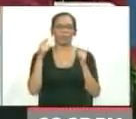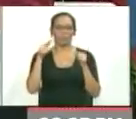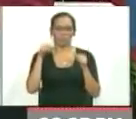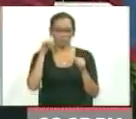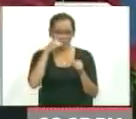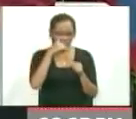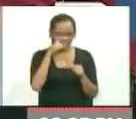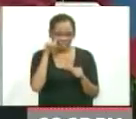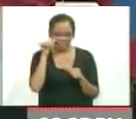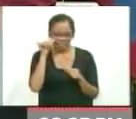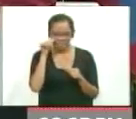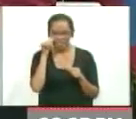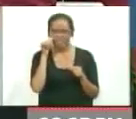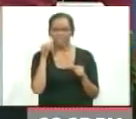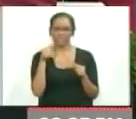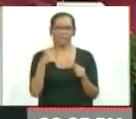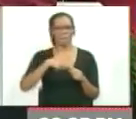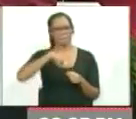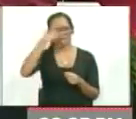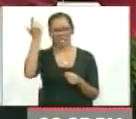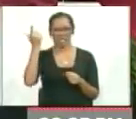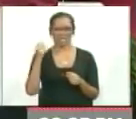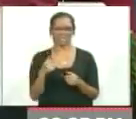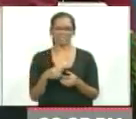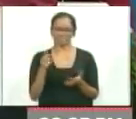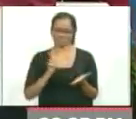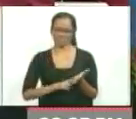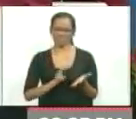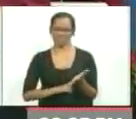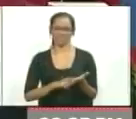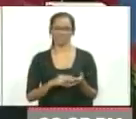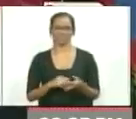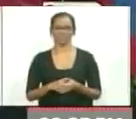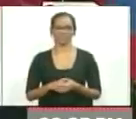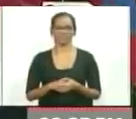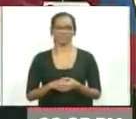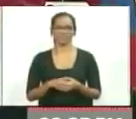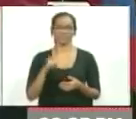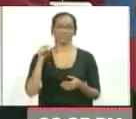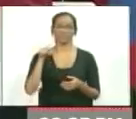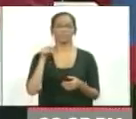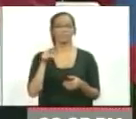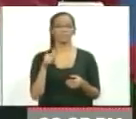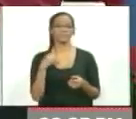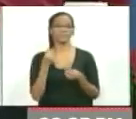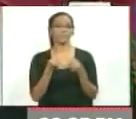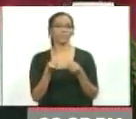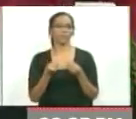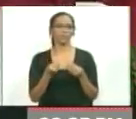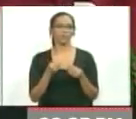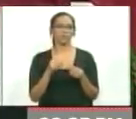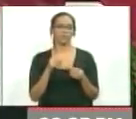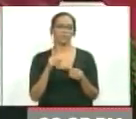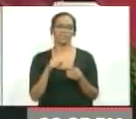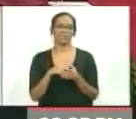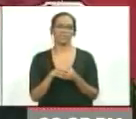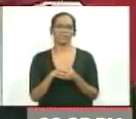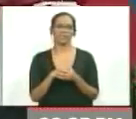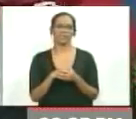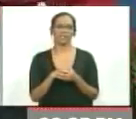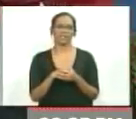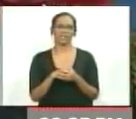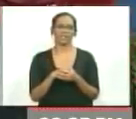pena. En verdad. En verdad. De ahí salió como el que se mete, ¿cómo se llama el ron ese que es Candela, que anda por